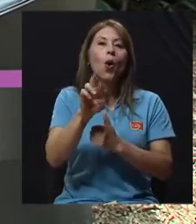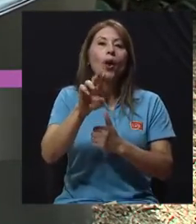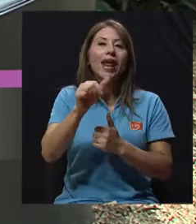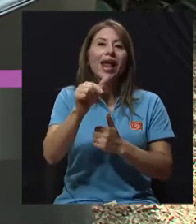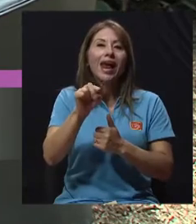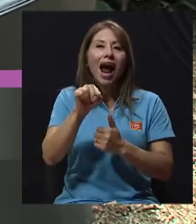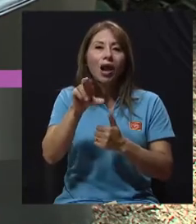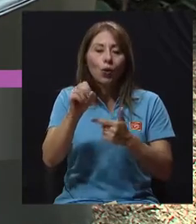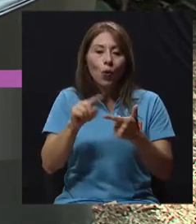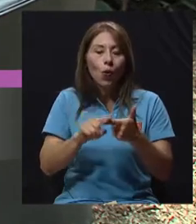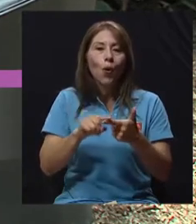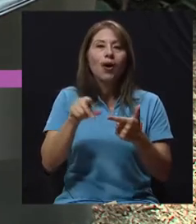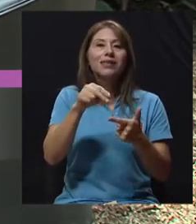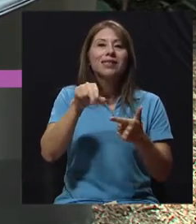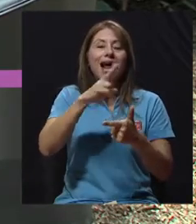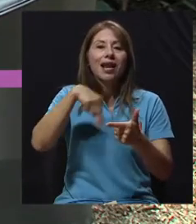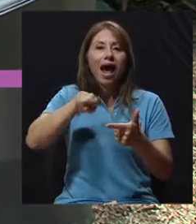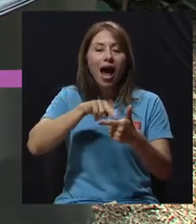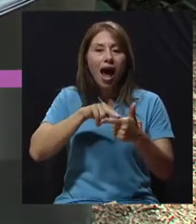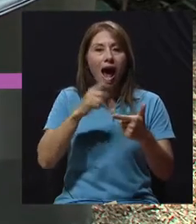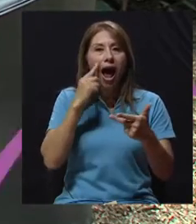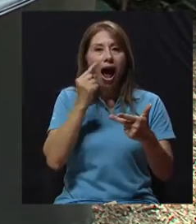como orégano, sal, ajo natural,